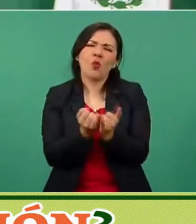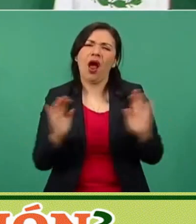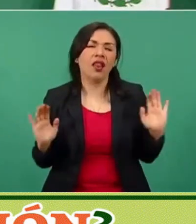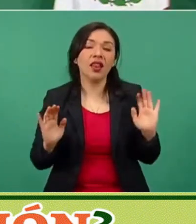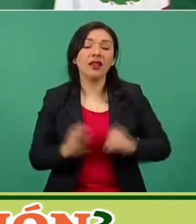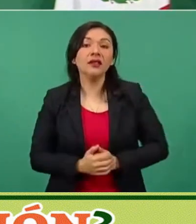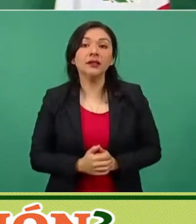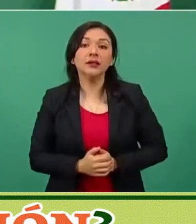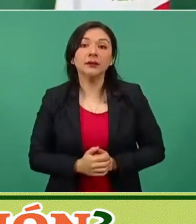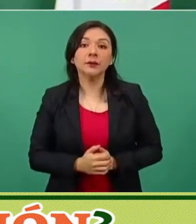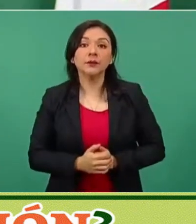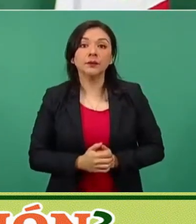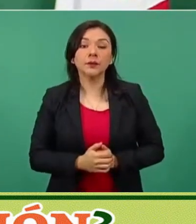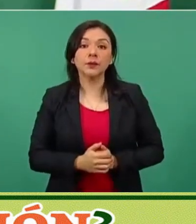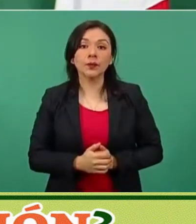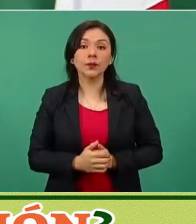Entonces,